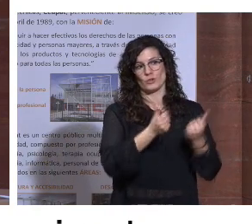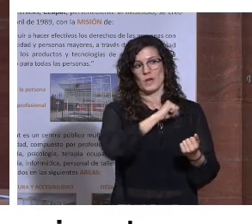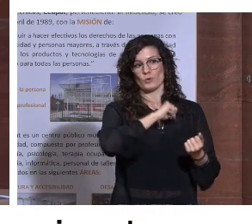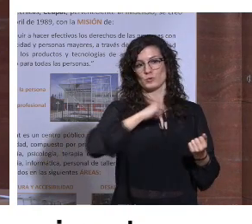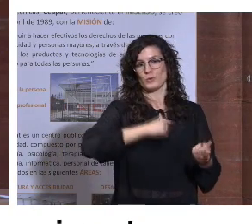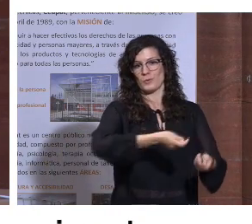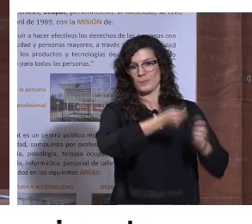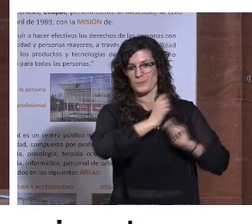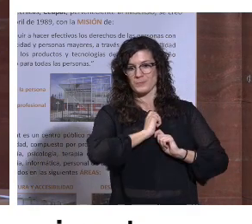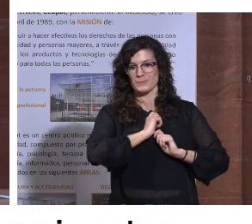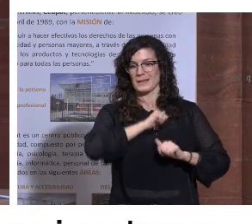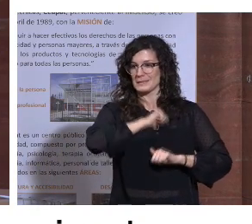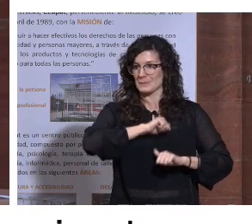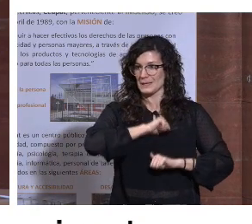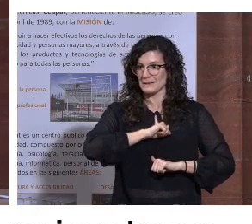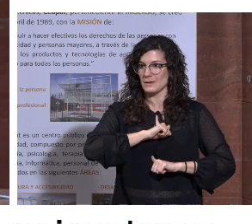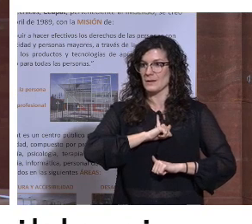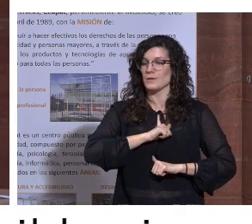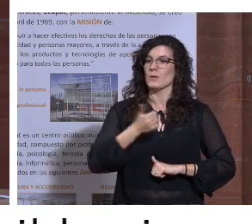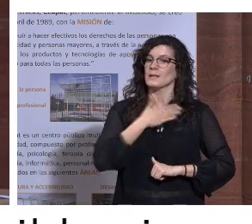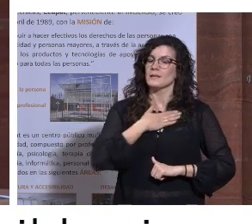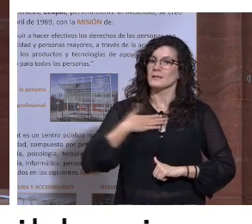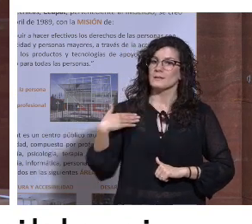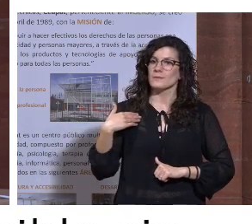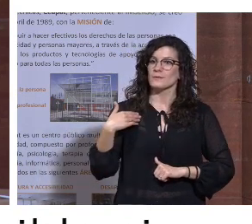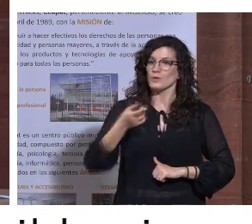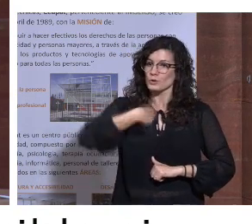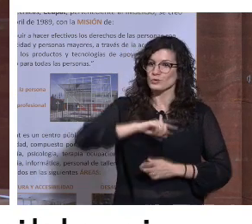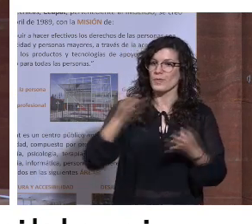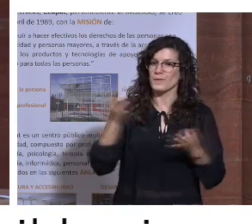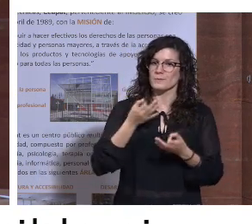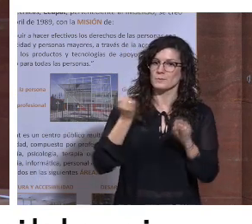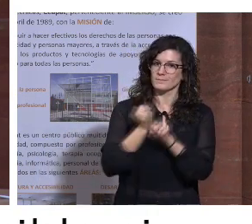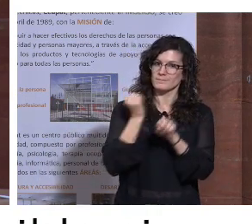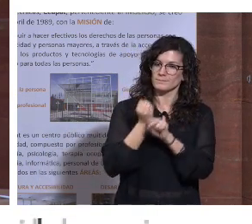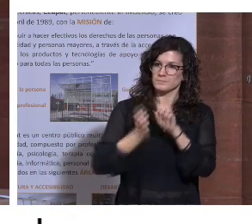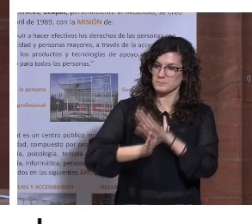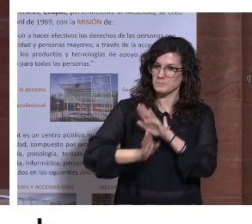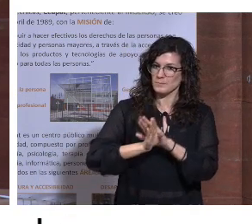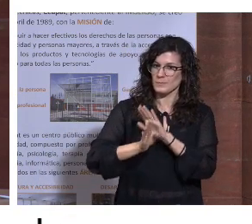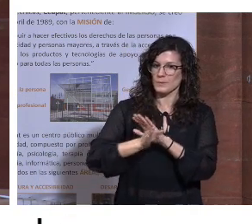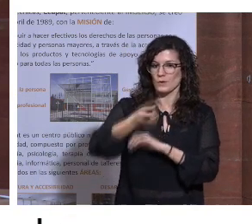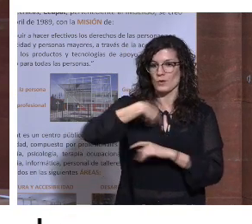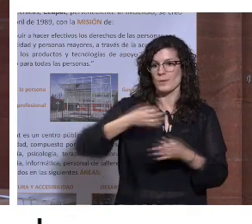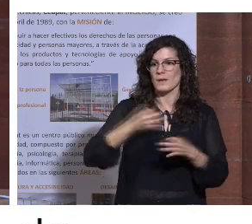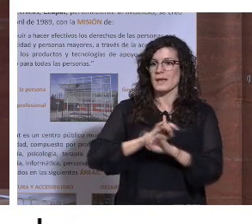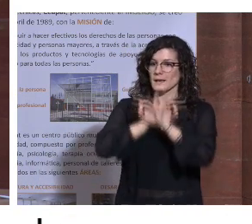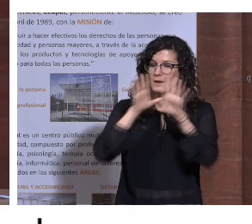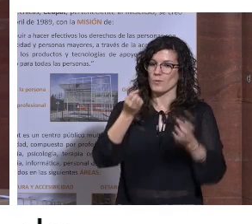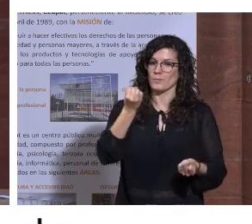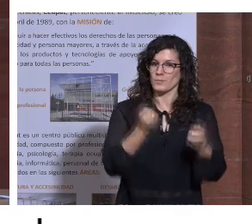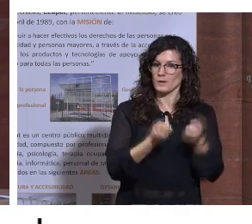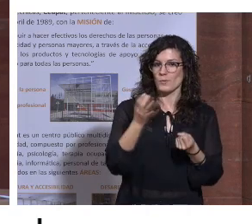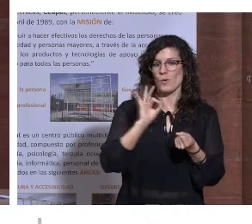movilidad que tengamos, tenemos que seguir trabajando y tenemos que tener muy claro que el vehículo o el sistema de transporte